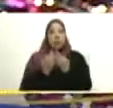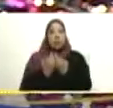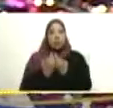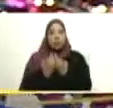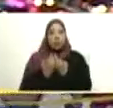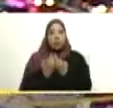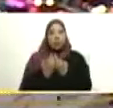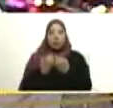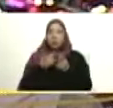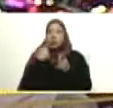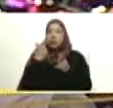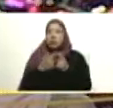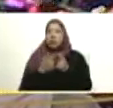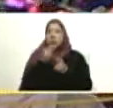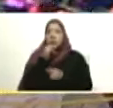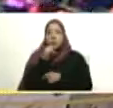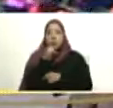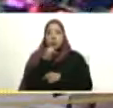Y entonces